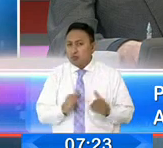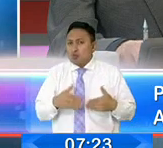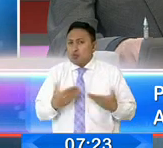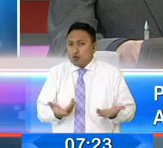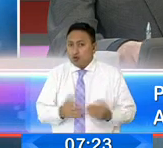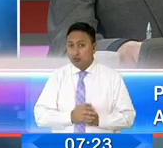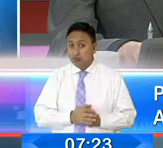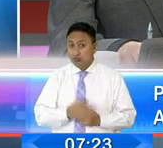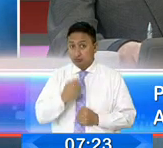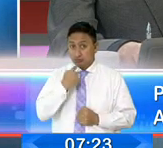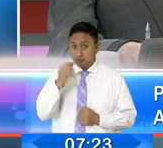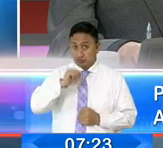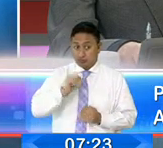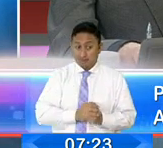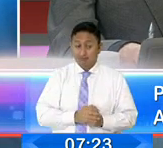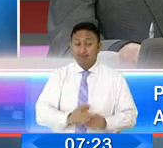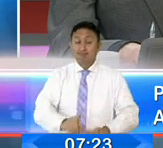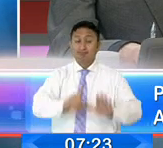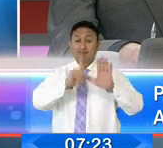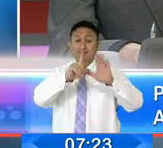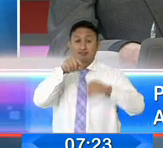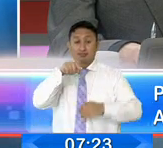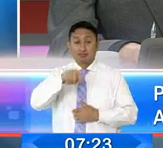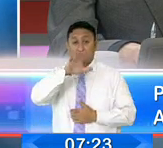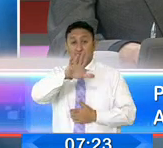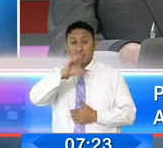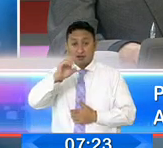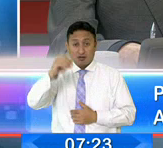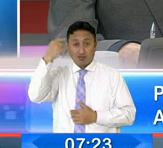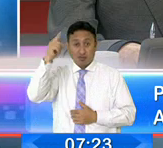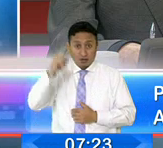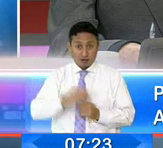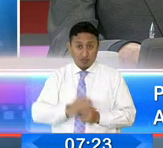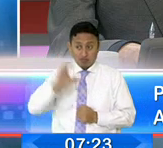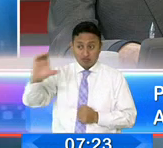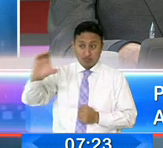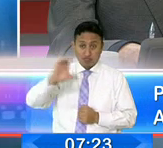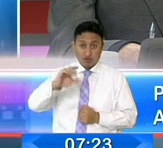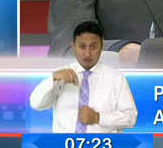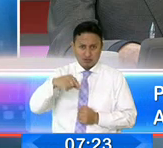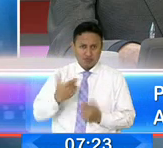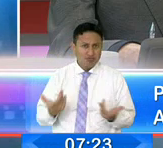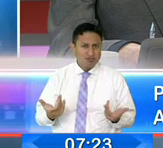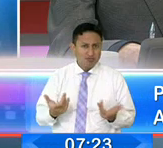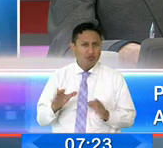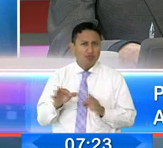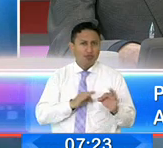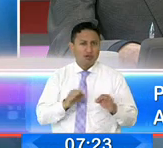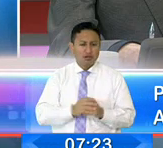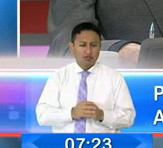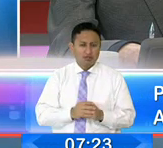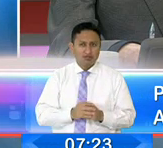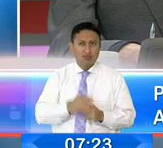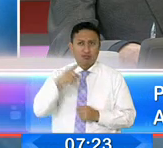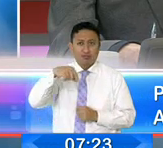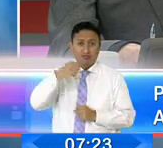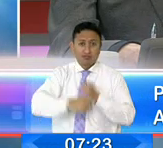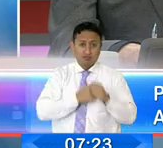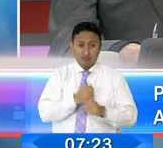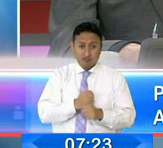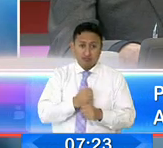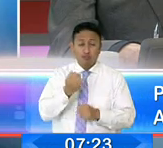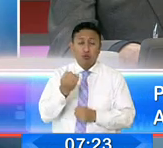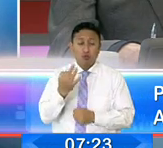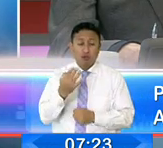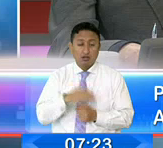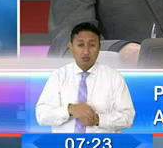hablado, Roberto, de que llegarán 6.500 millones de dólares. Uh-huh. Es importante que se precise cuánto va a llegar este año. Según se